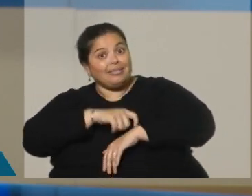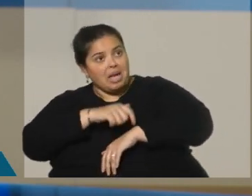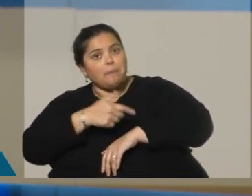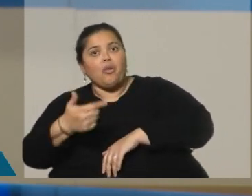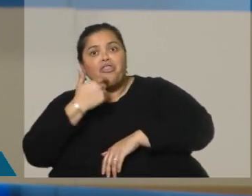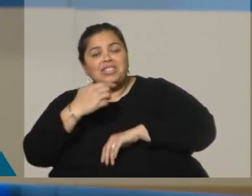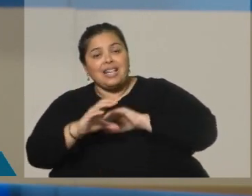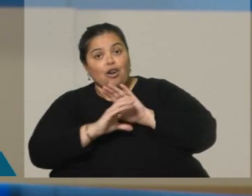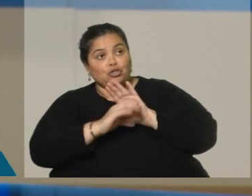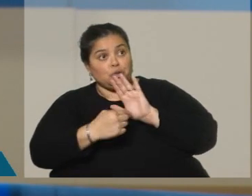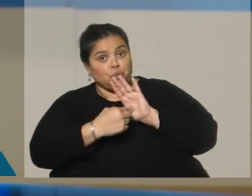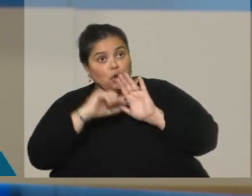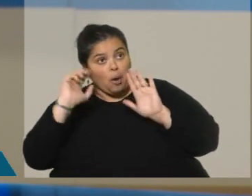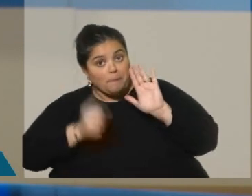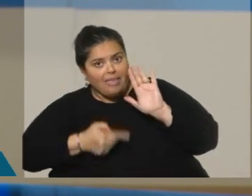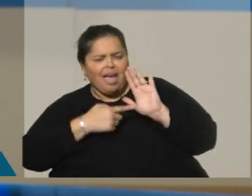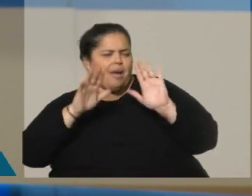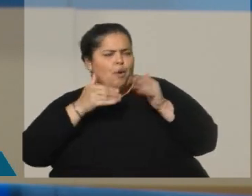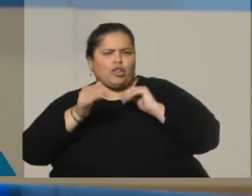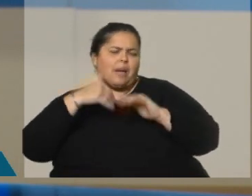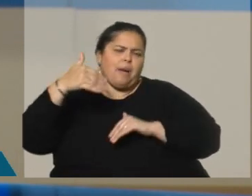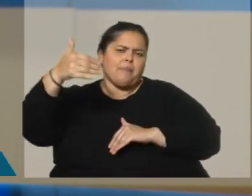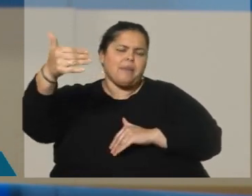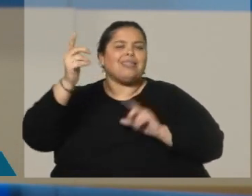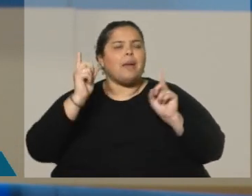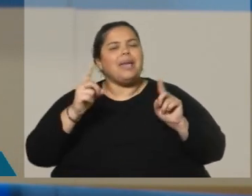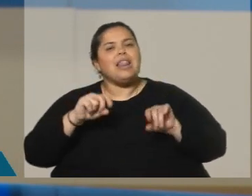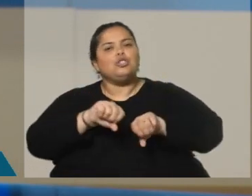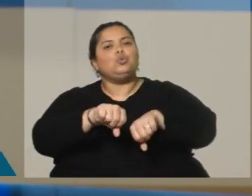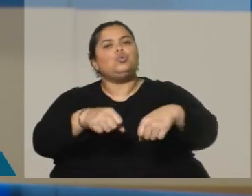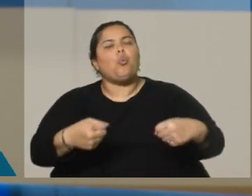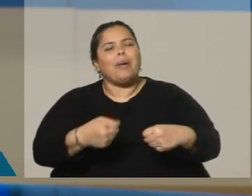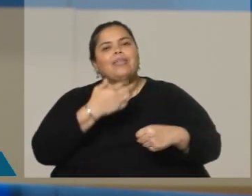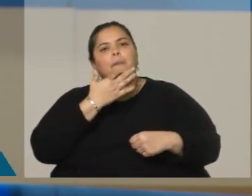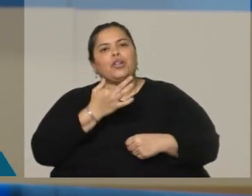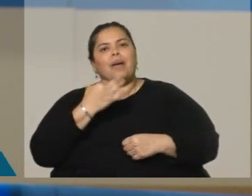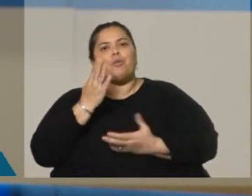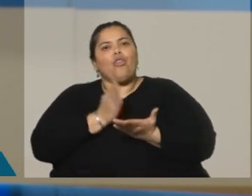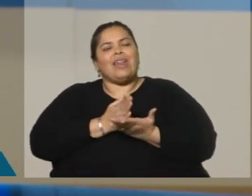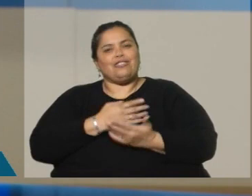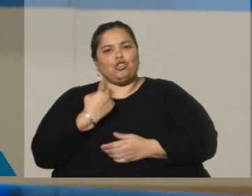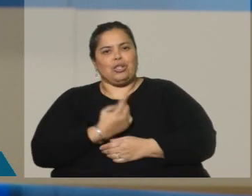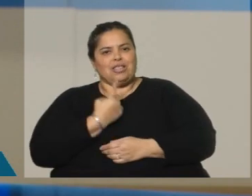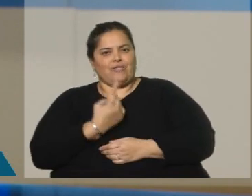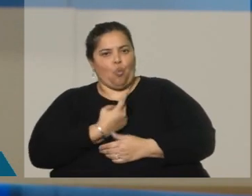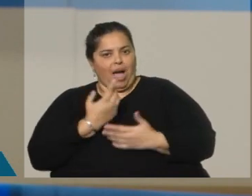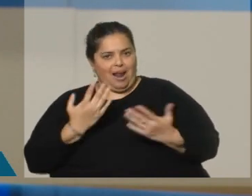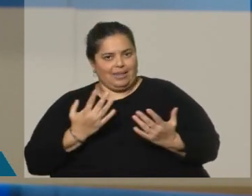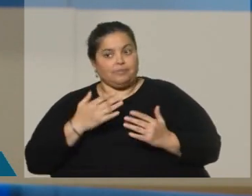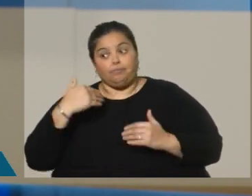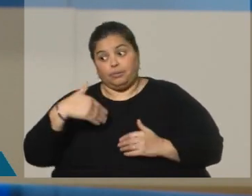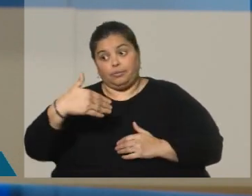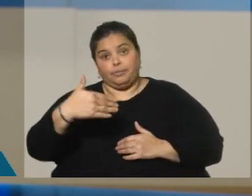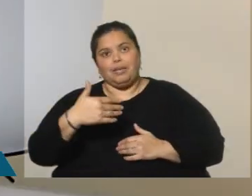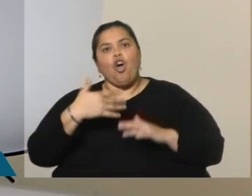la Constitución se suspendían temporalmente los derechos individuales 60 para acá